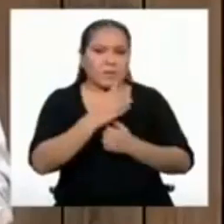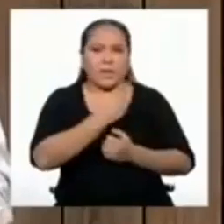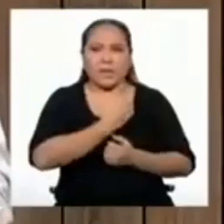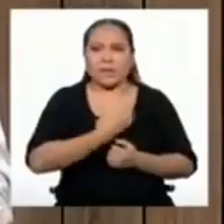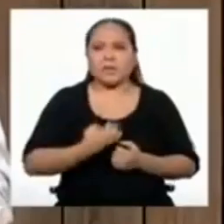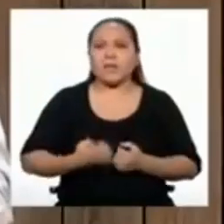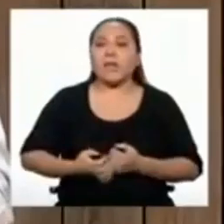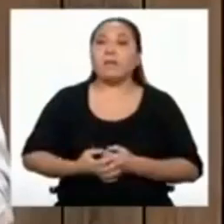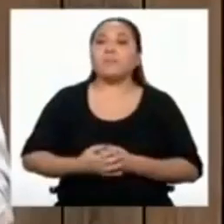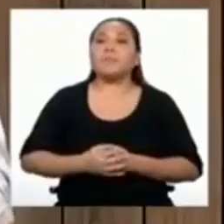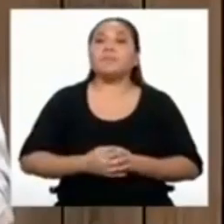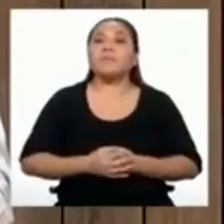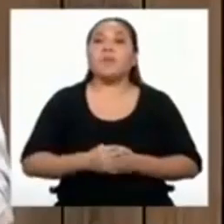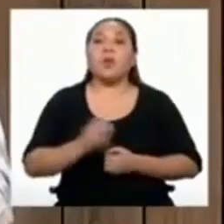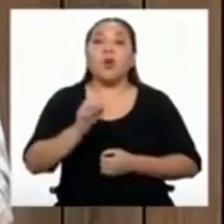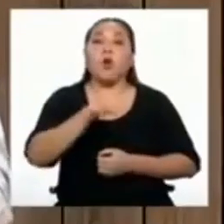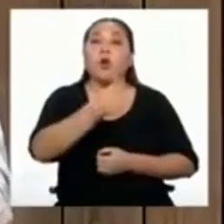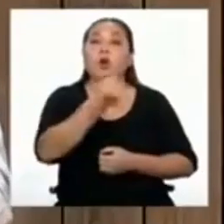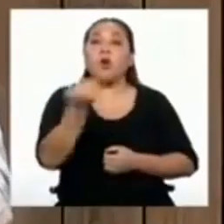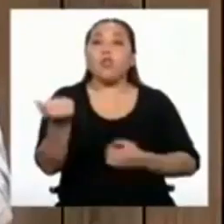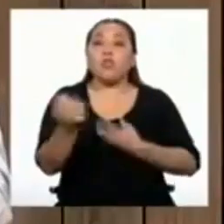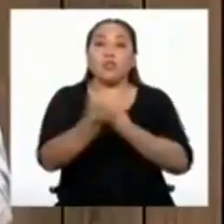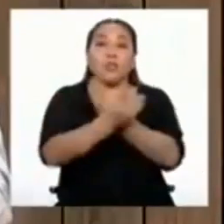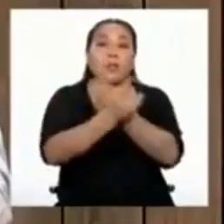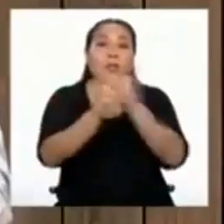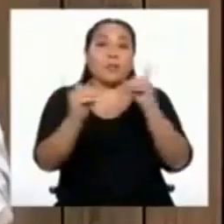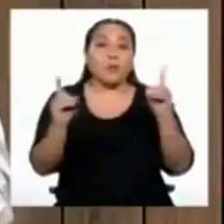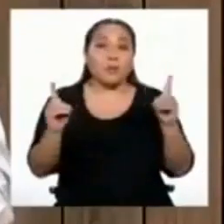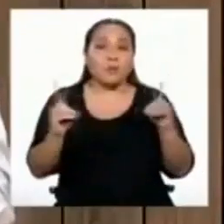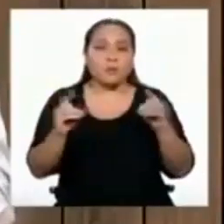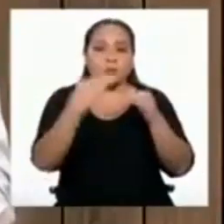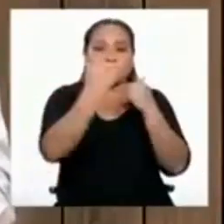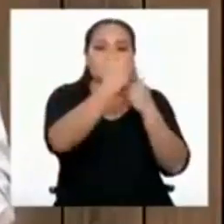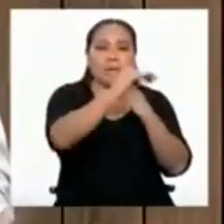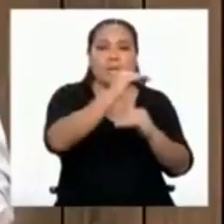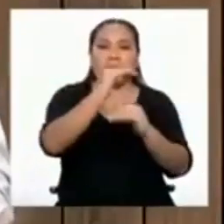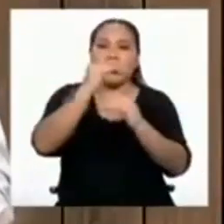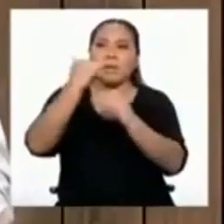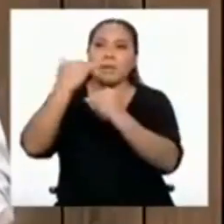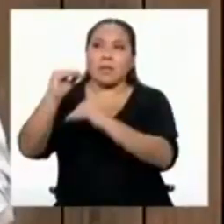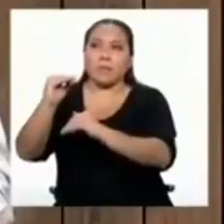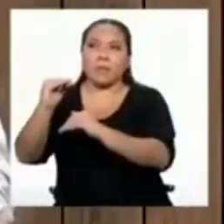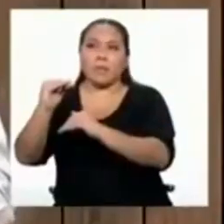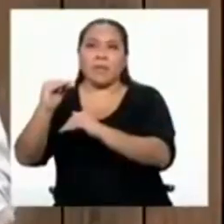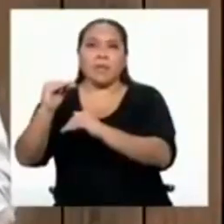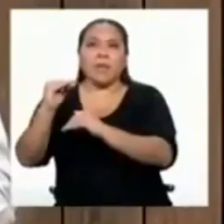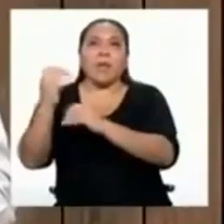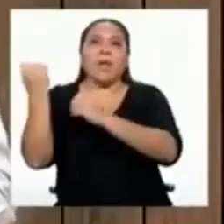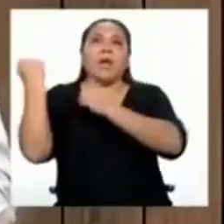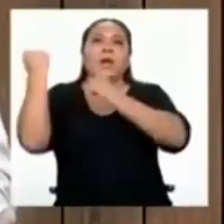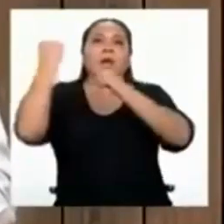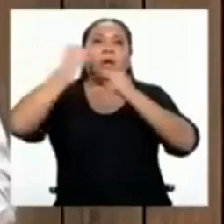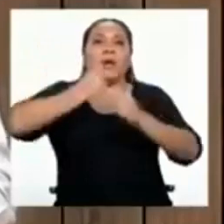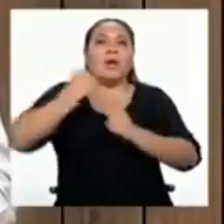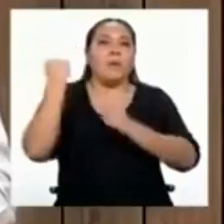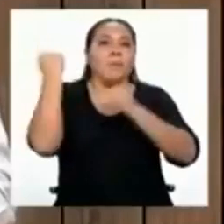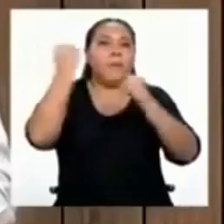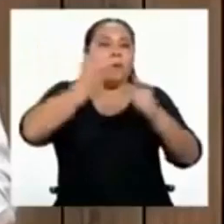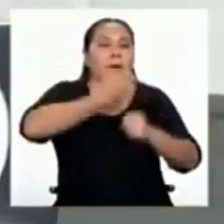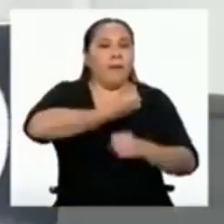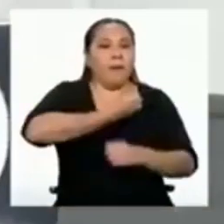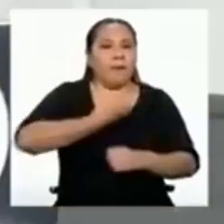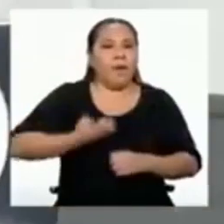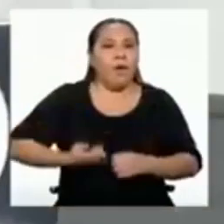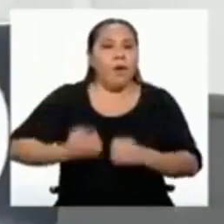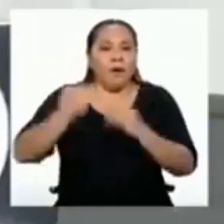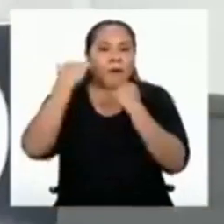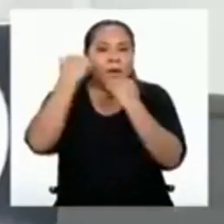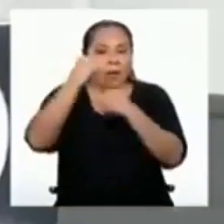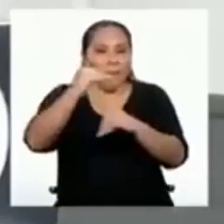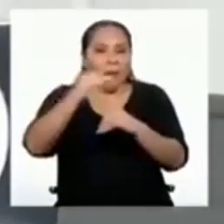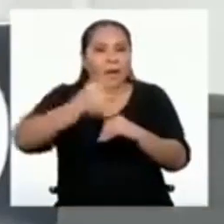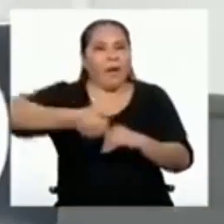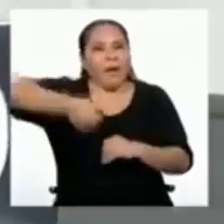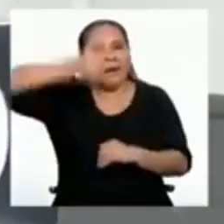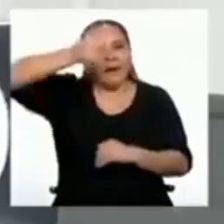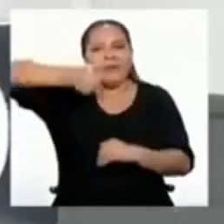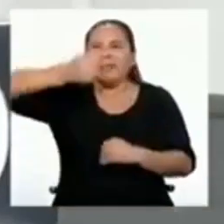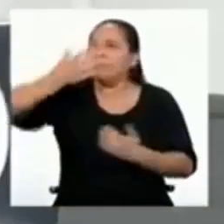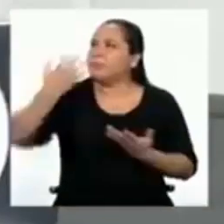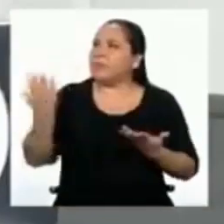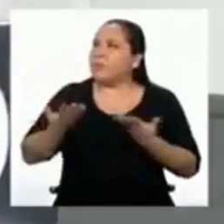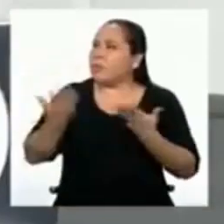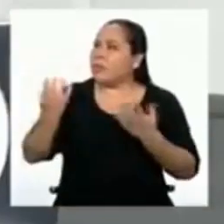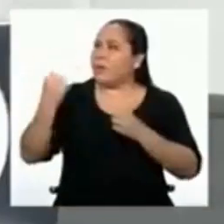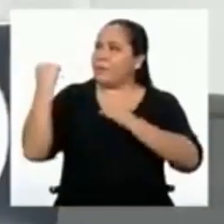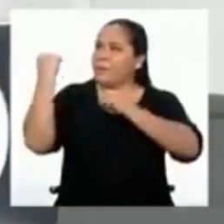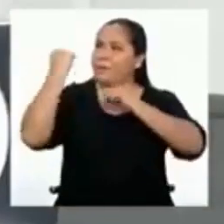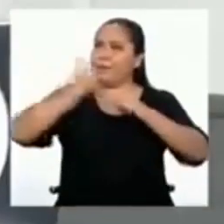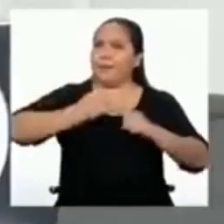de la democracia es el que busca establecer límites al poder del Estado y a las autoridades elegidas. ¿Y dónde está todo ese poder del